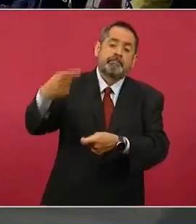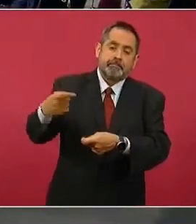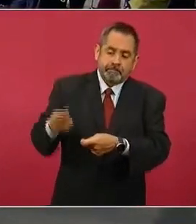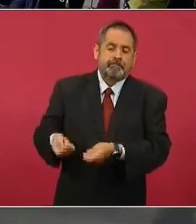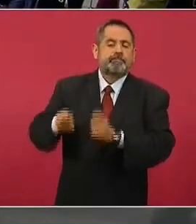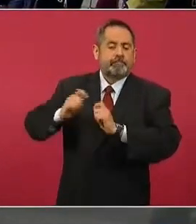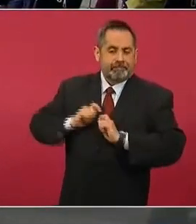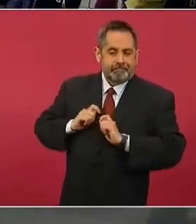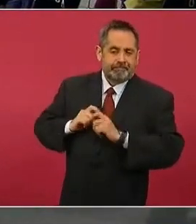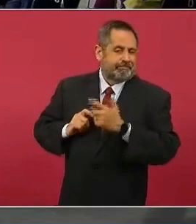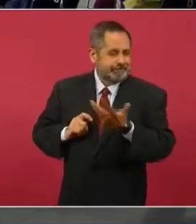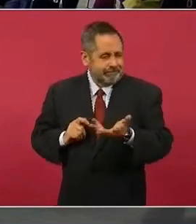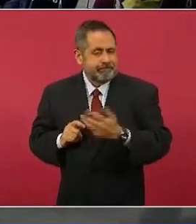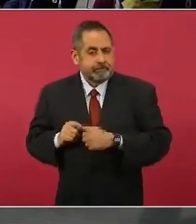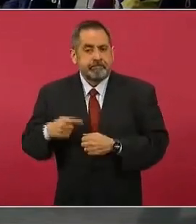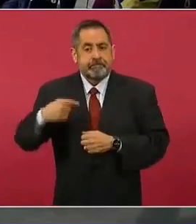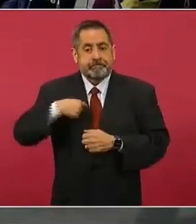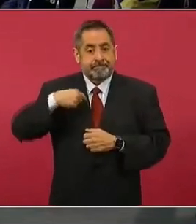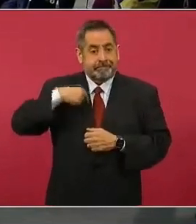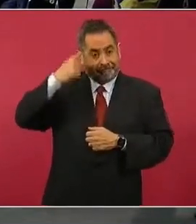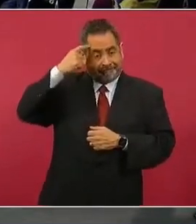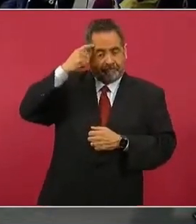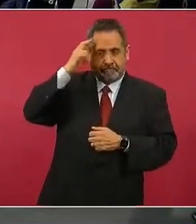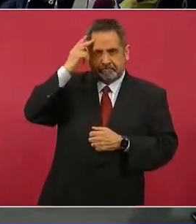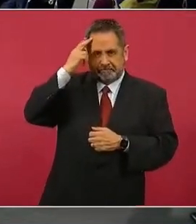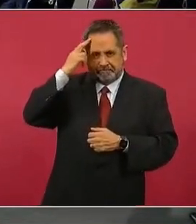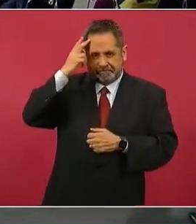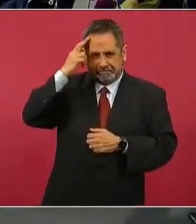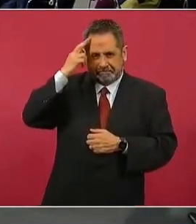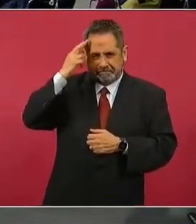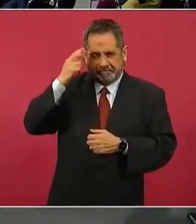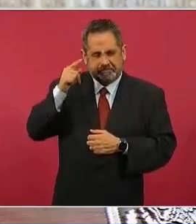Claro que desde que llegó